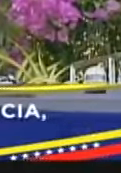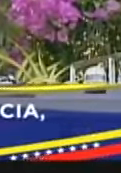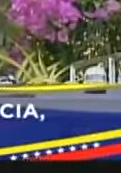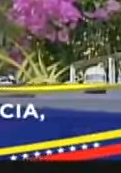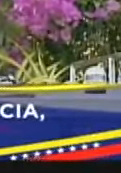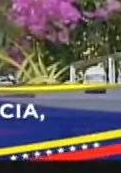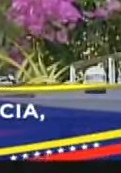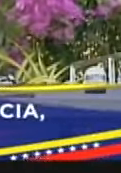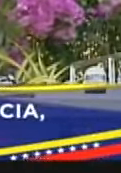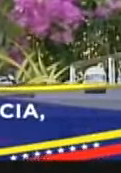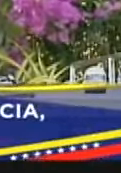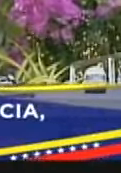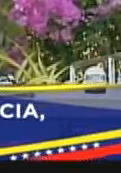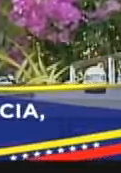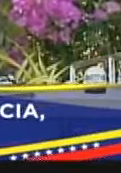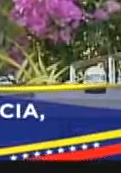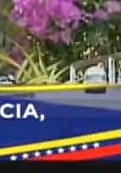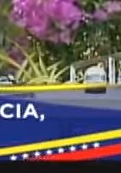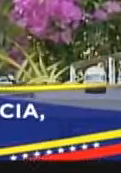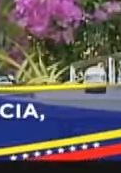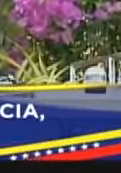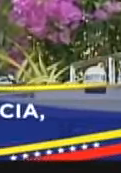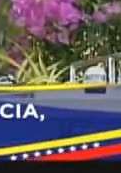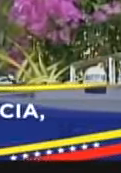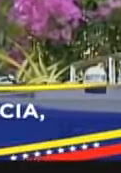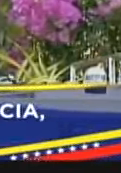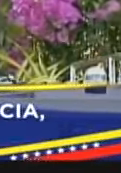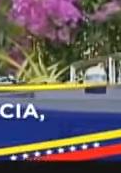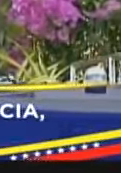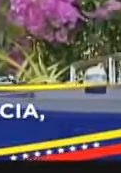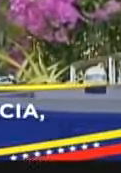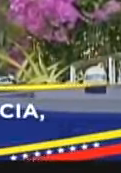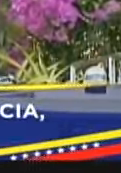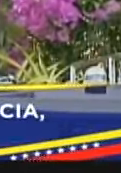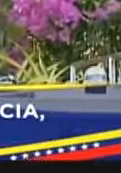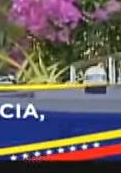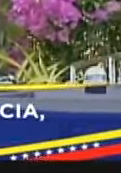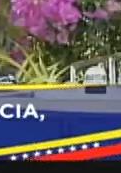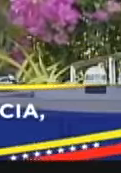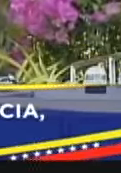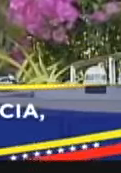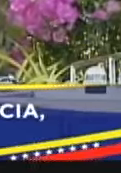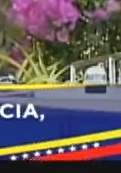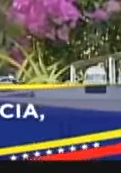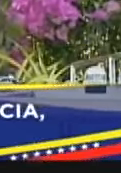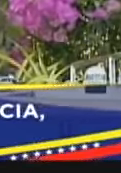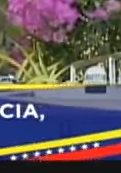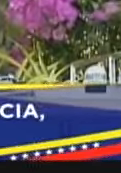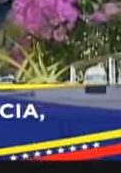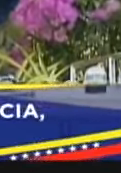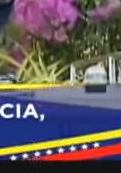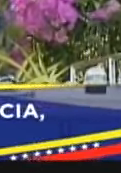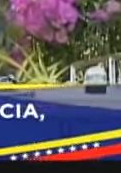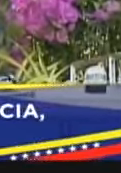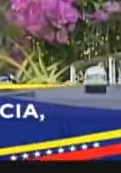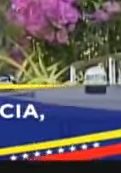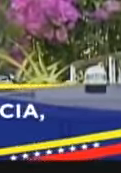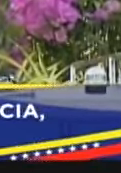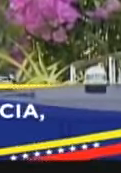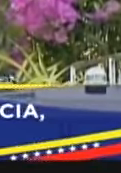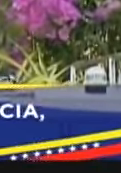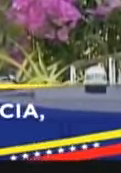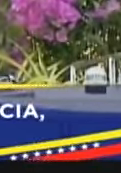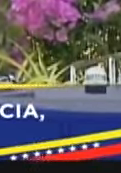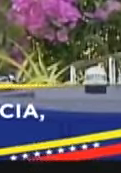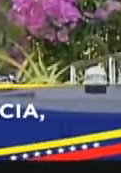la ciencia, la innovación y la técnica, unido en uno solo, el alma nacional, el espíritu nacional. Vamos a darle un aplauso